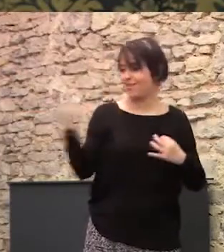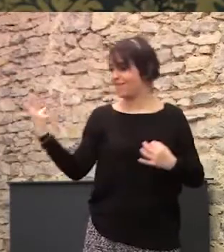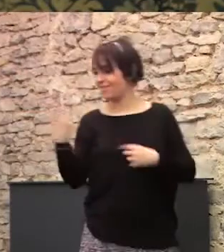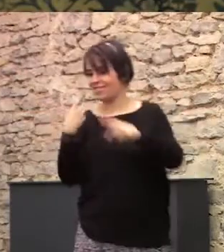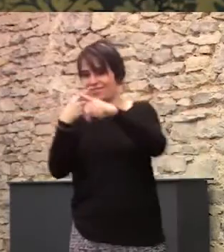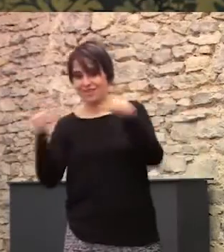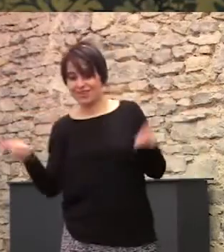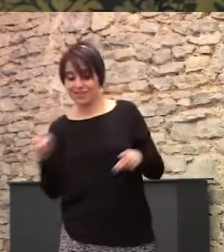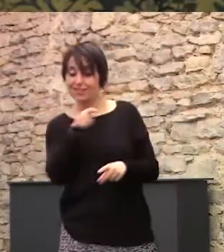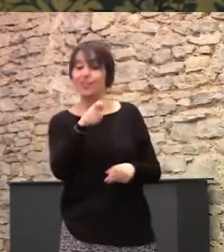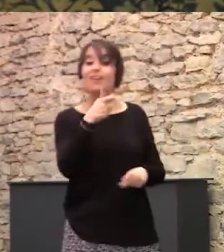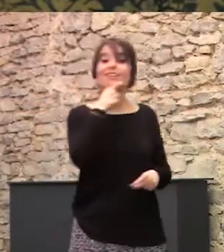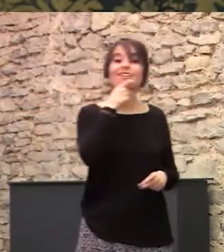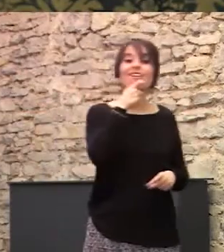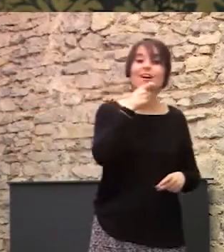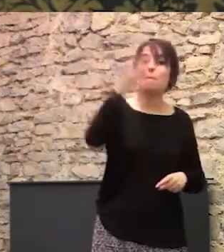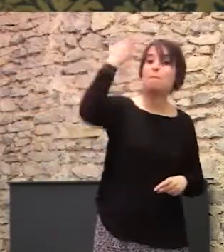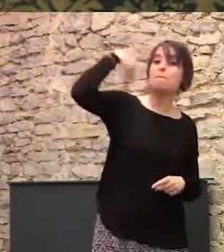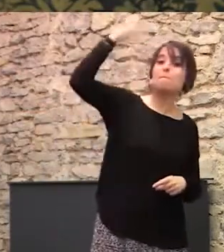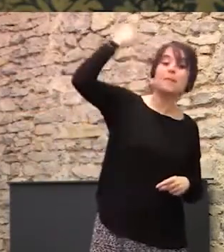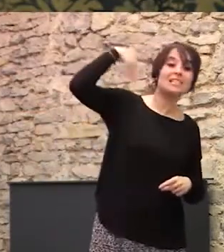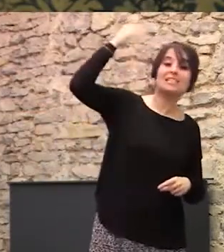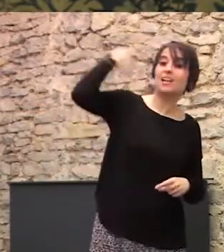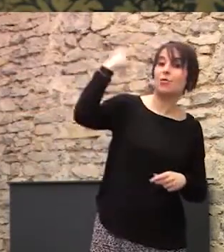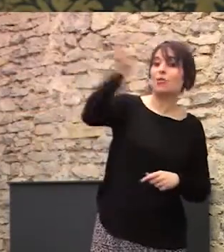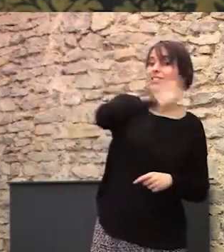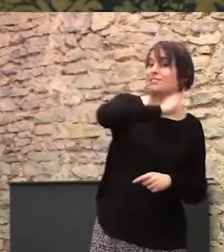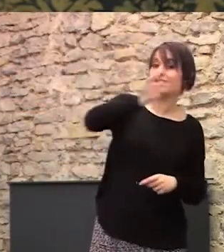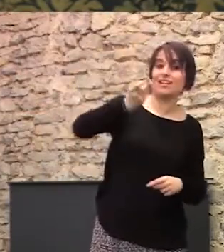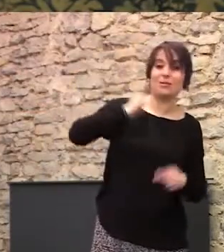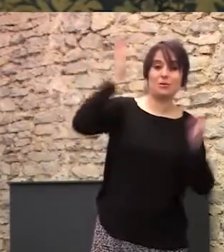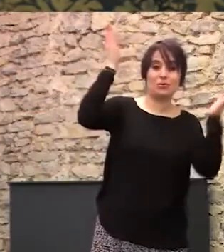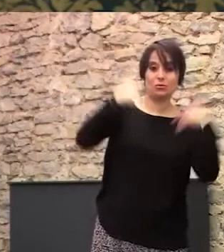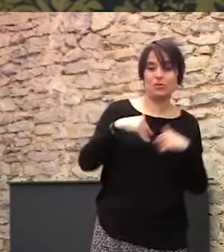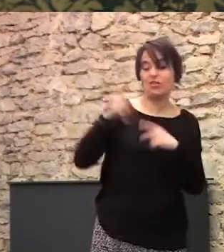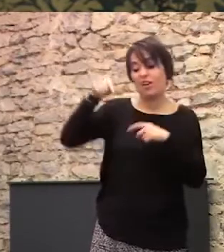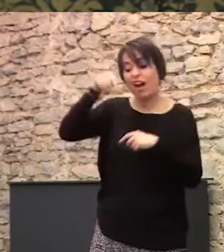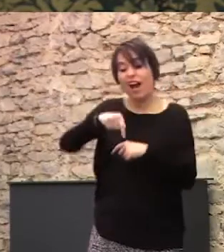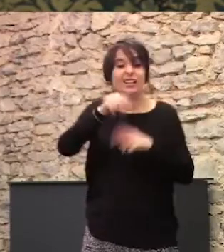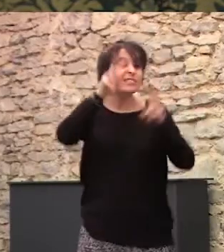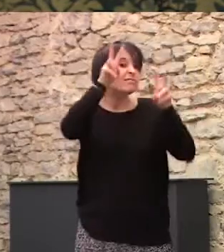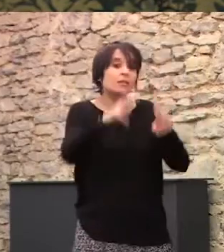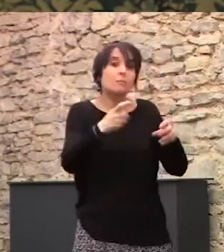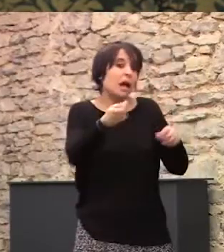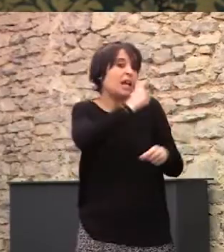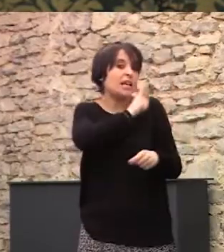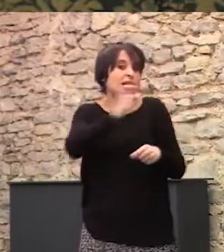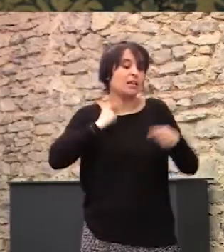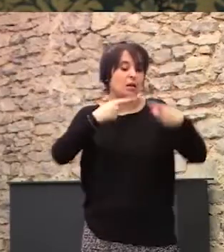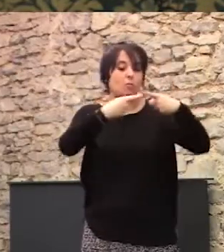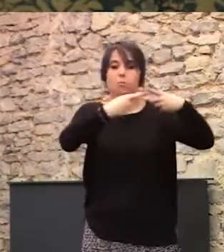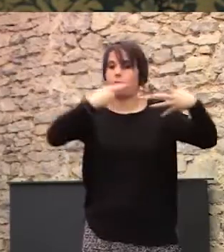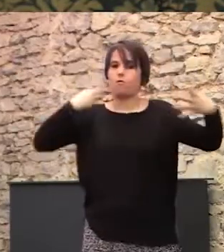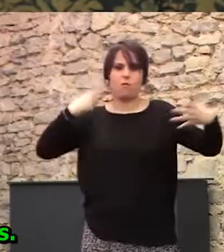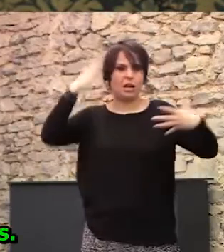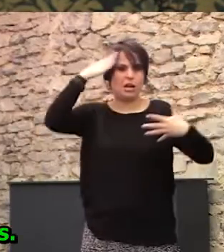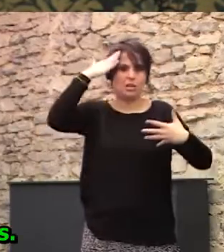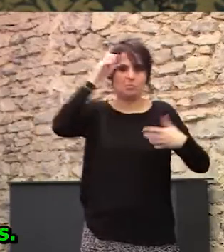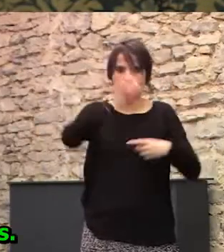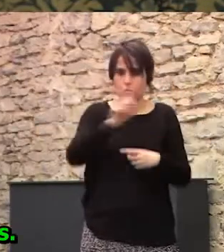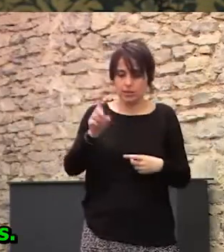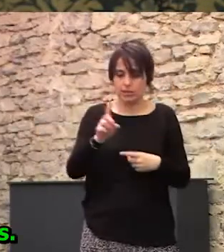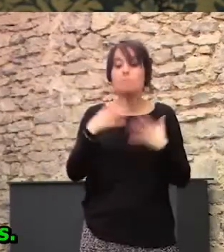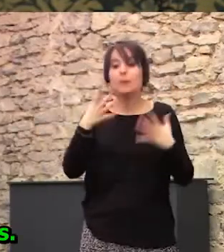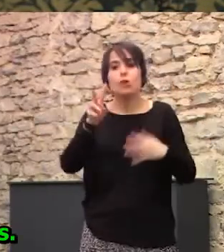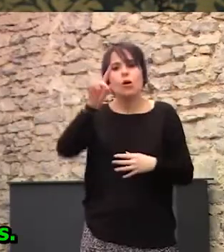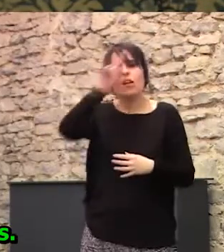son mujeres con un pasado de esclavitud, entonces la esclavitud aquí no es un punto fundamental en sus aspectos. Pero el racismo